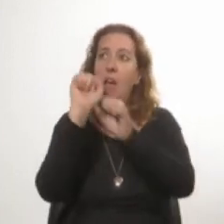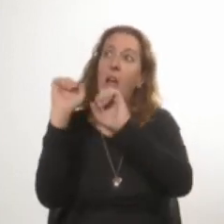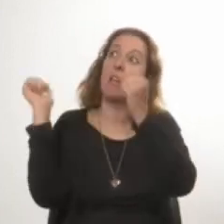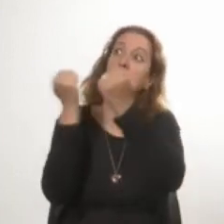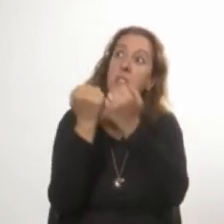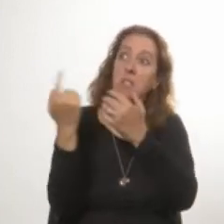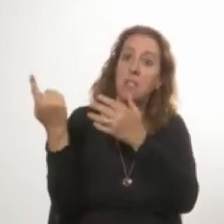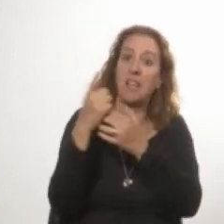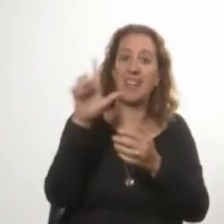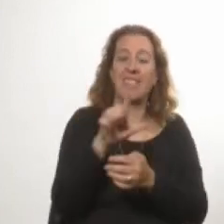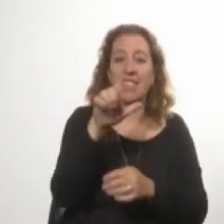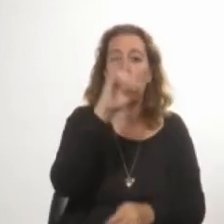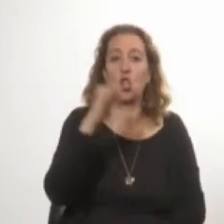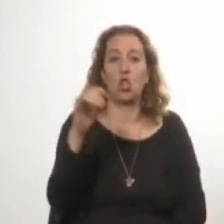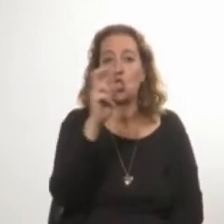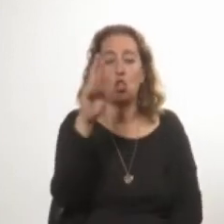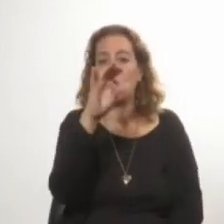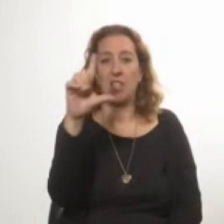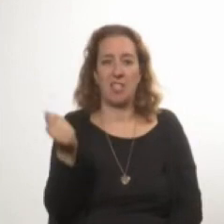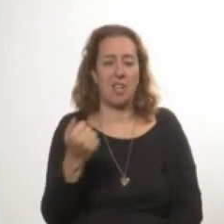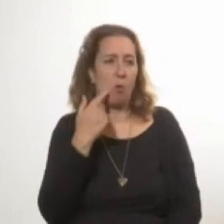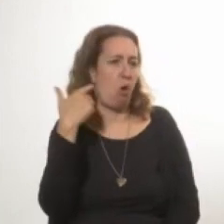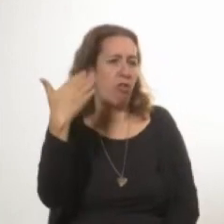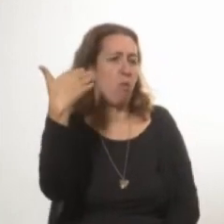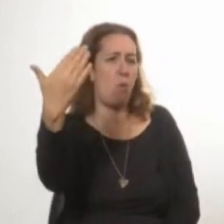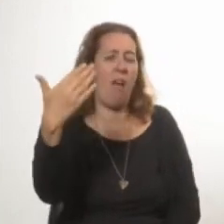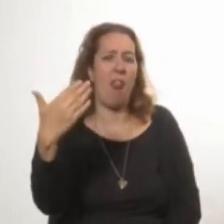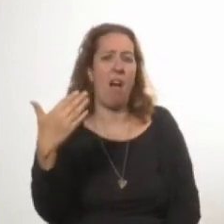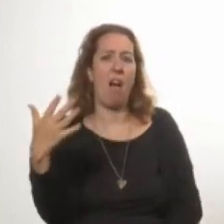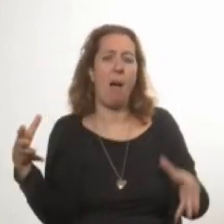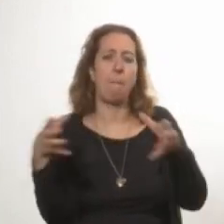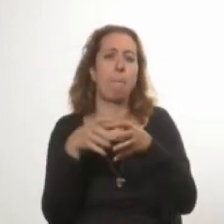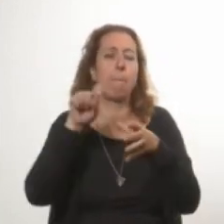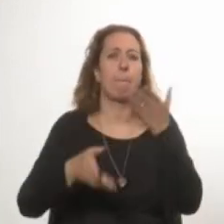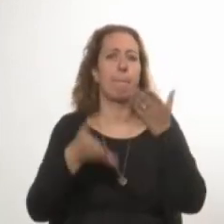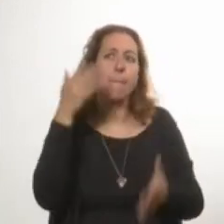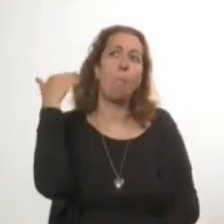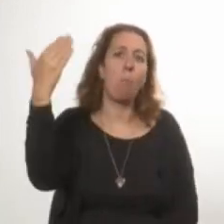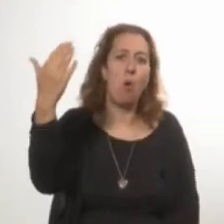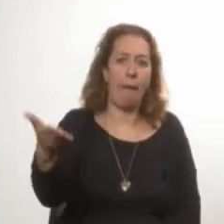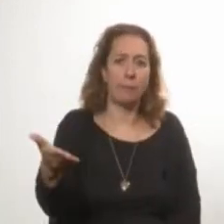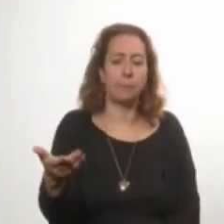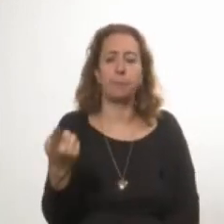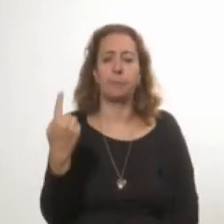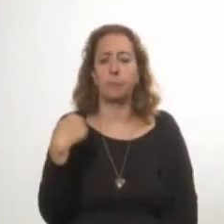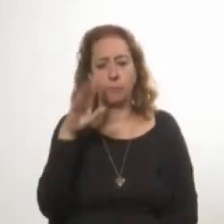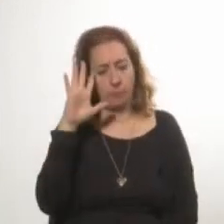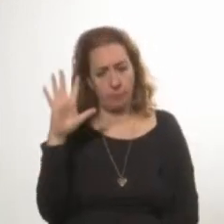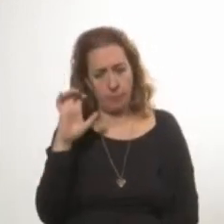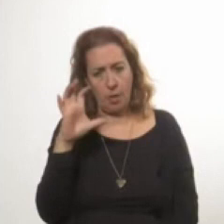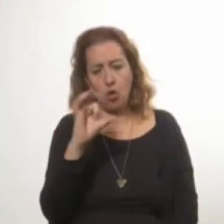Zorrilla y sometido a una especie de tribunal popular. Me acuerdo del señor